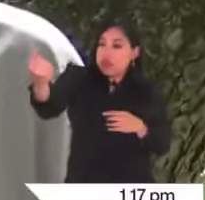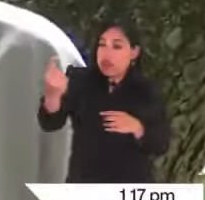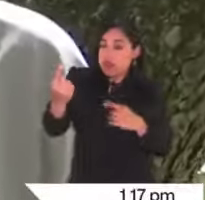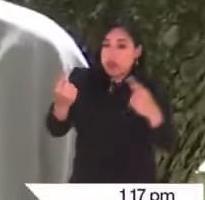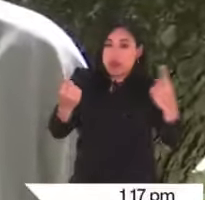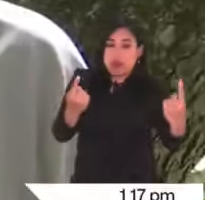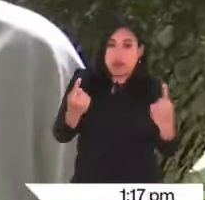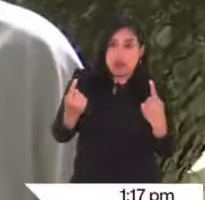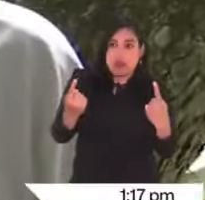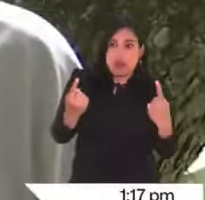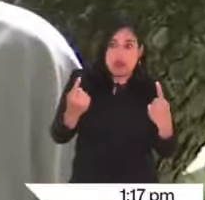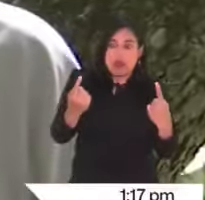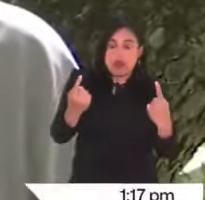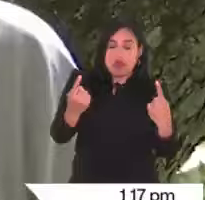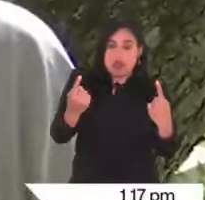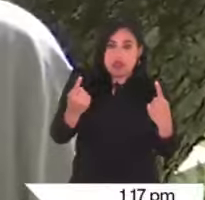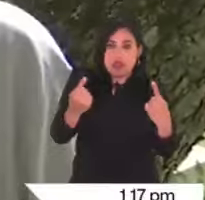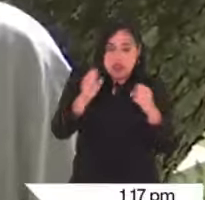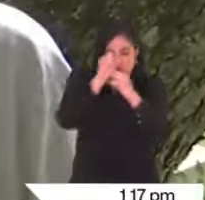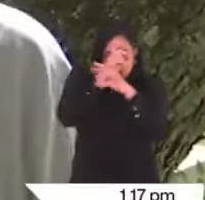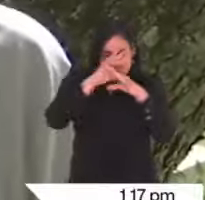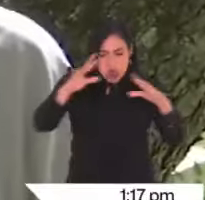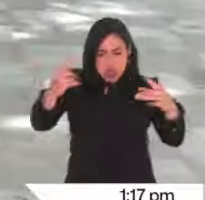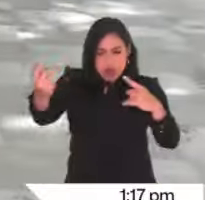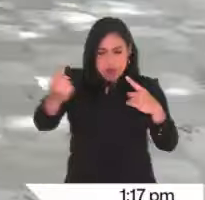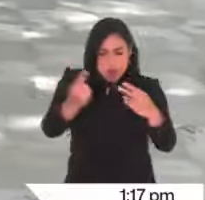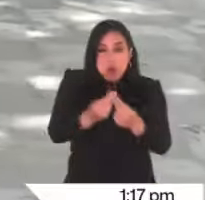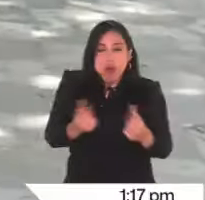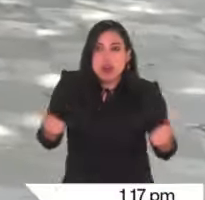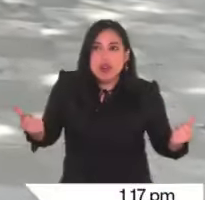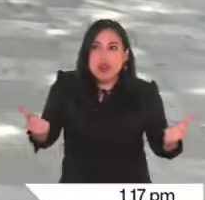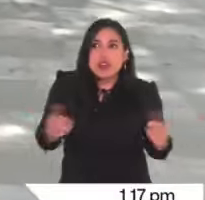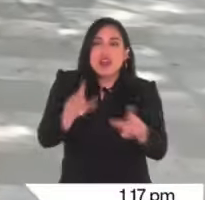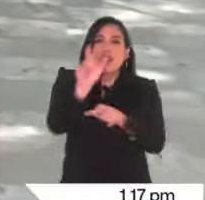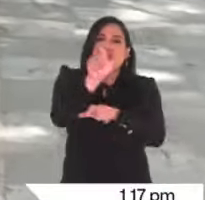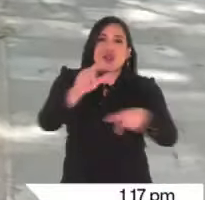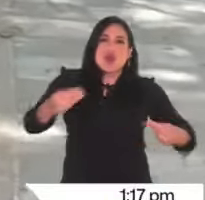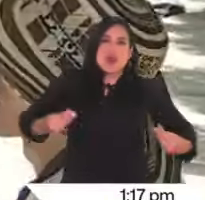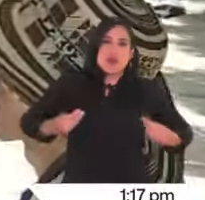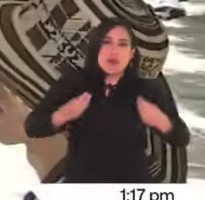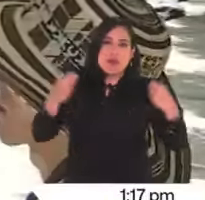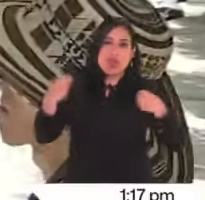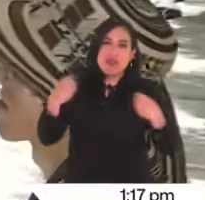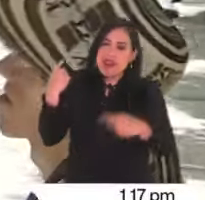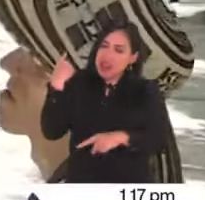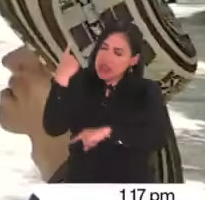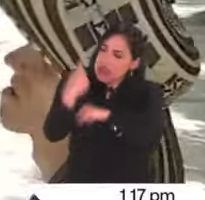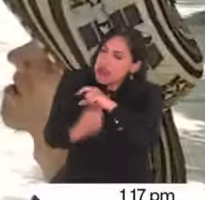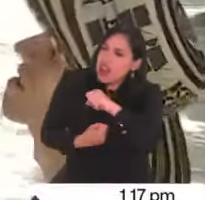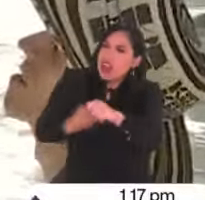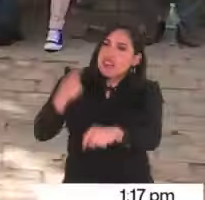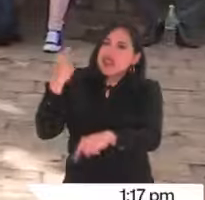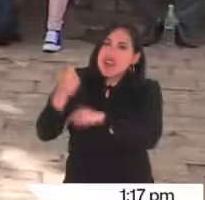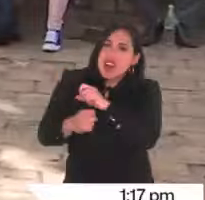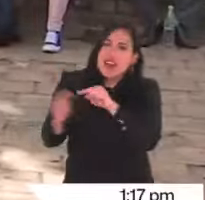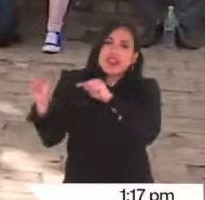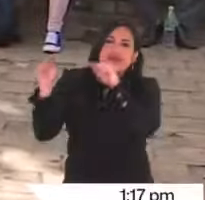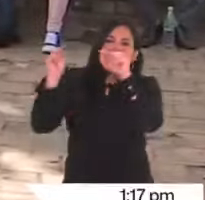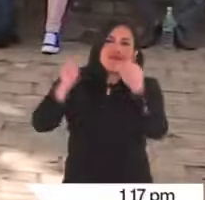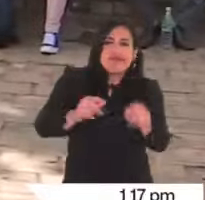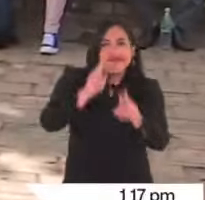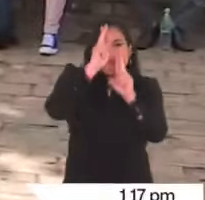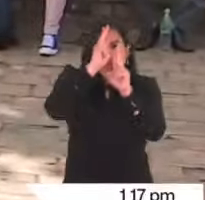en el sueño. Eso es muy duro. Los habitantes de Armero retornan cada año a su municipio para rendir un homenaje a sus